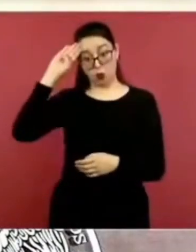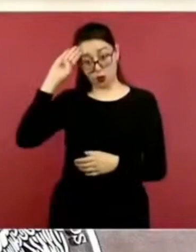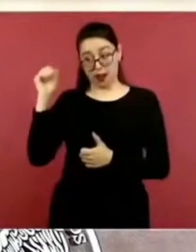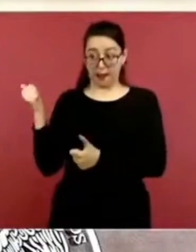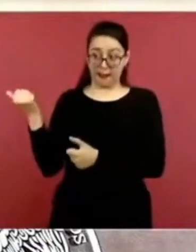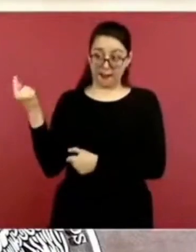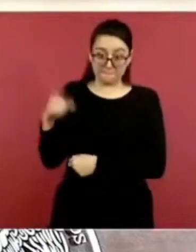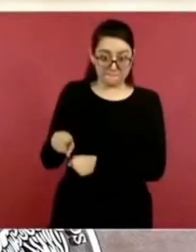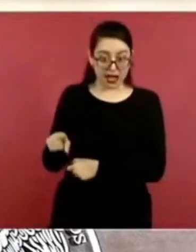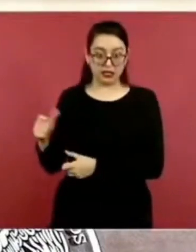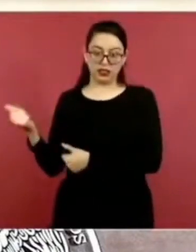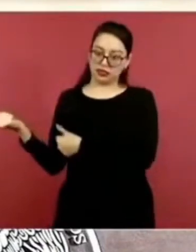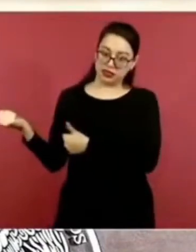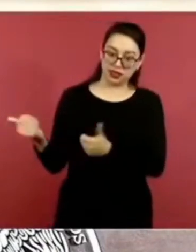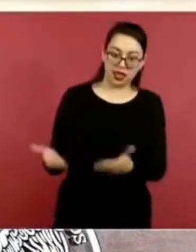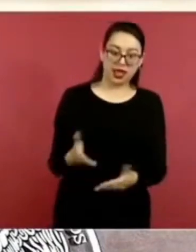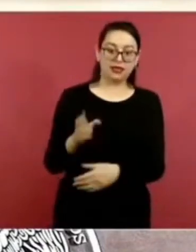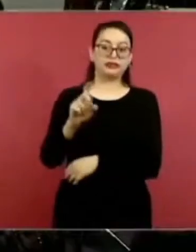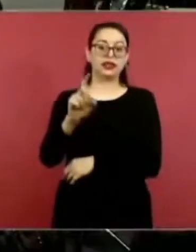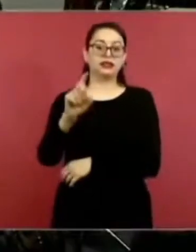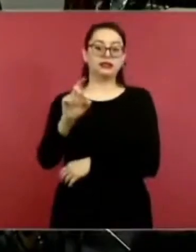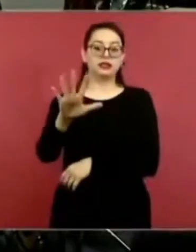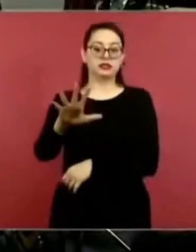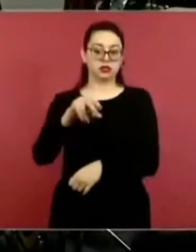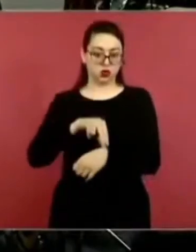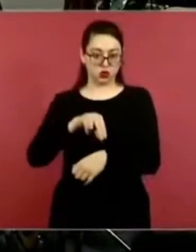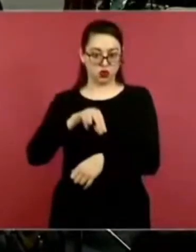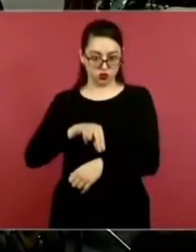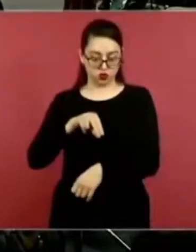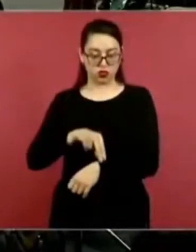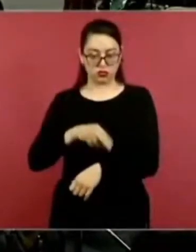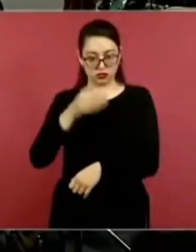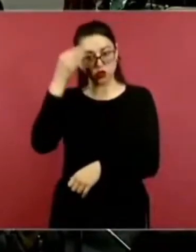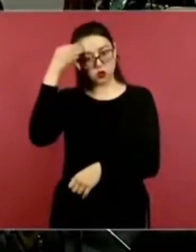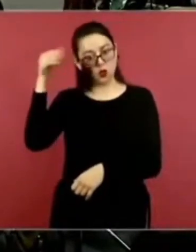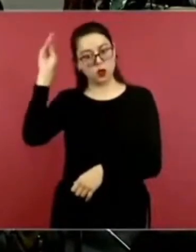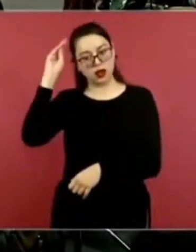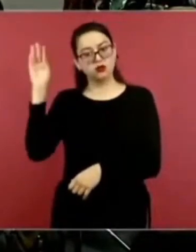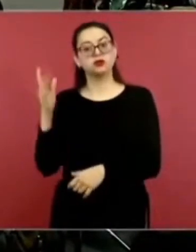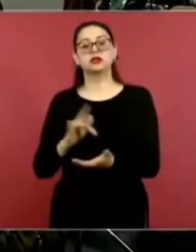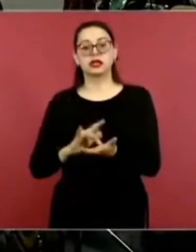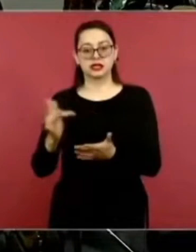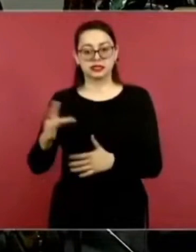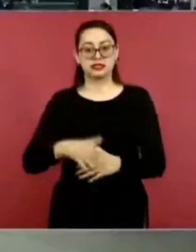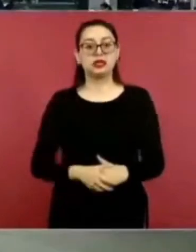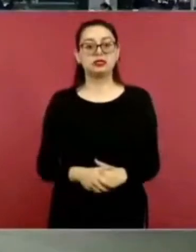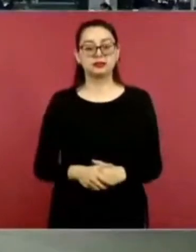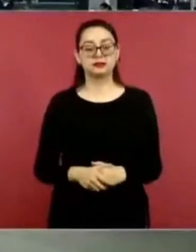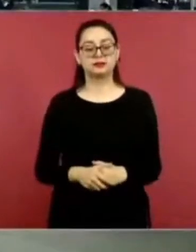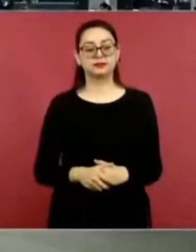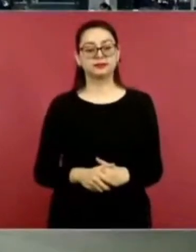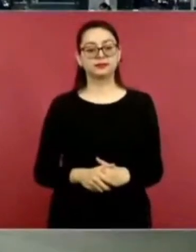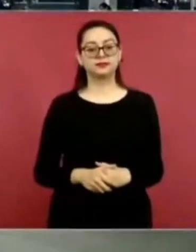35 médicos cubanos están ya en Acapulco auxiliando. Y hay